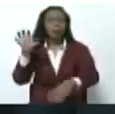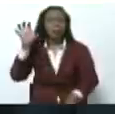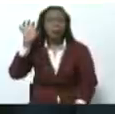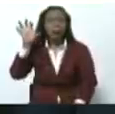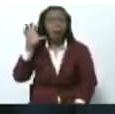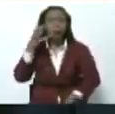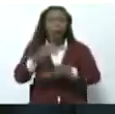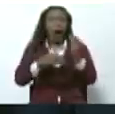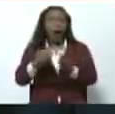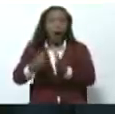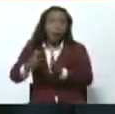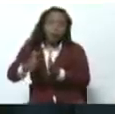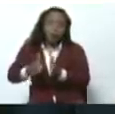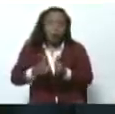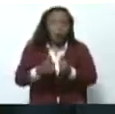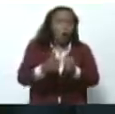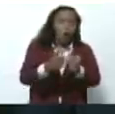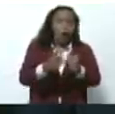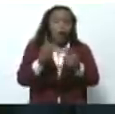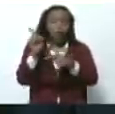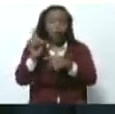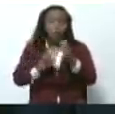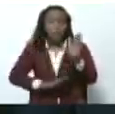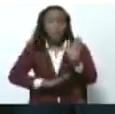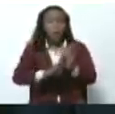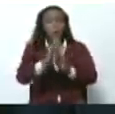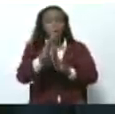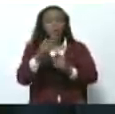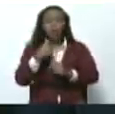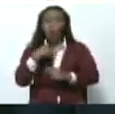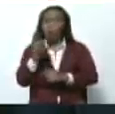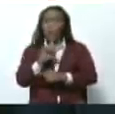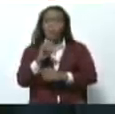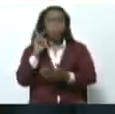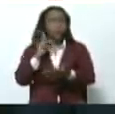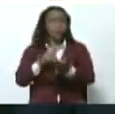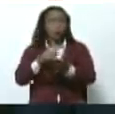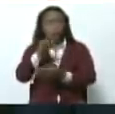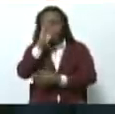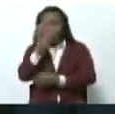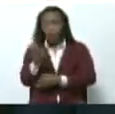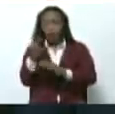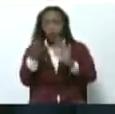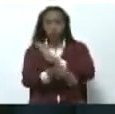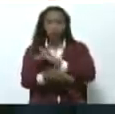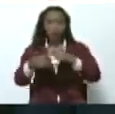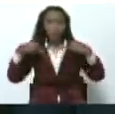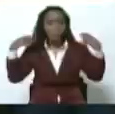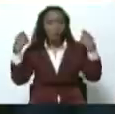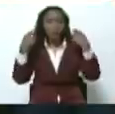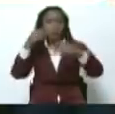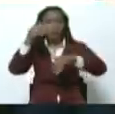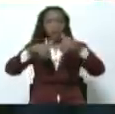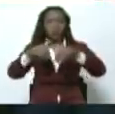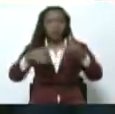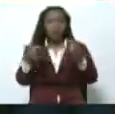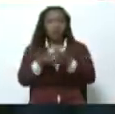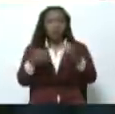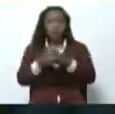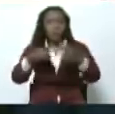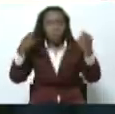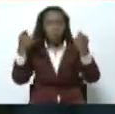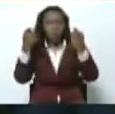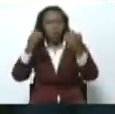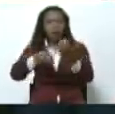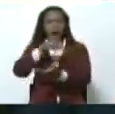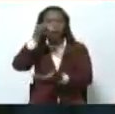tome rumbo cierto hacia su recuperación. Yo no participé directamente de la campaña electoral, se encargó el comando de campaña